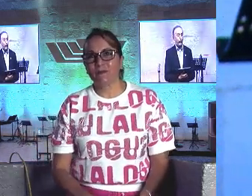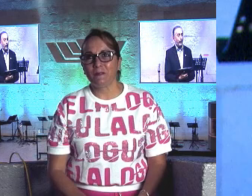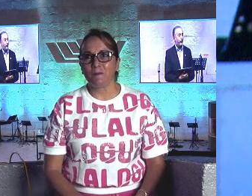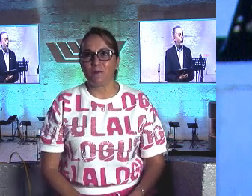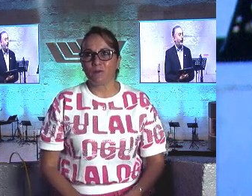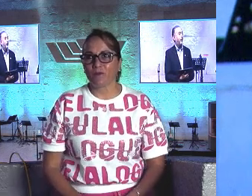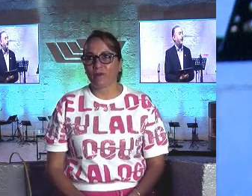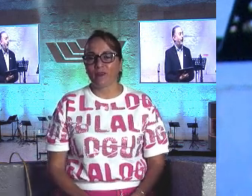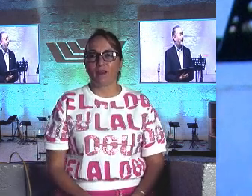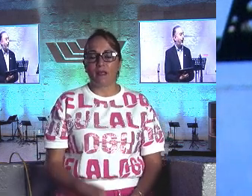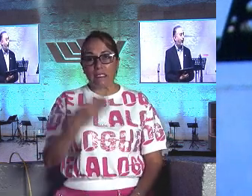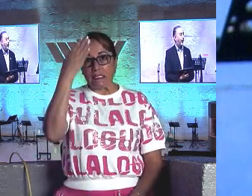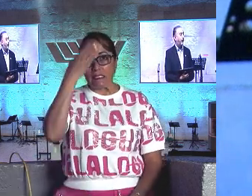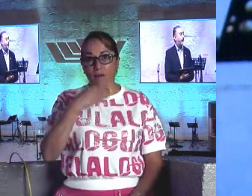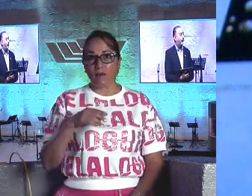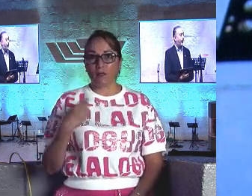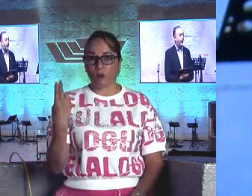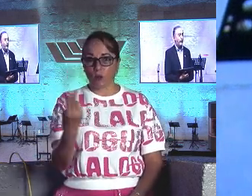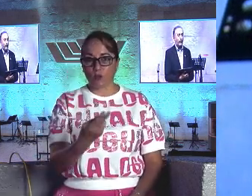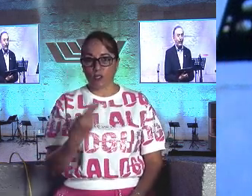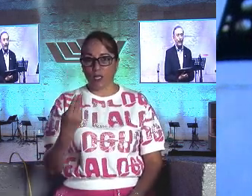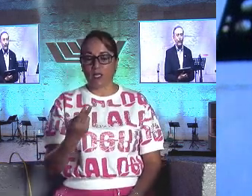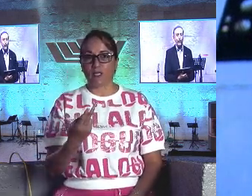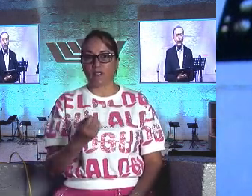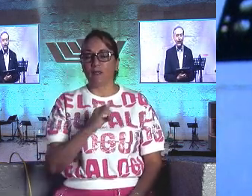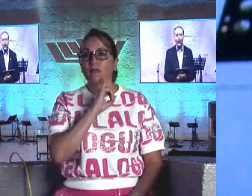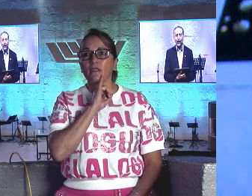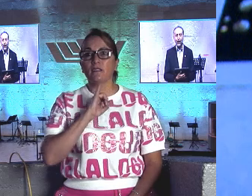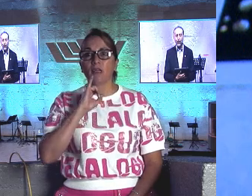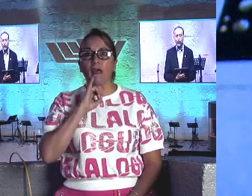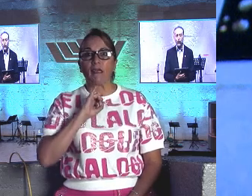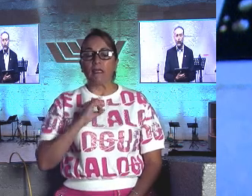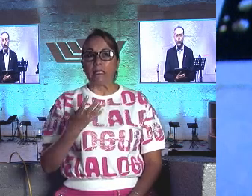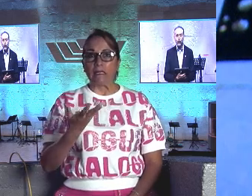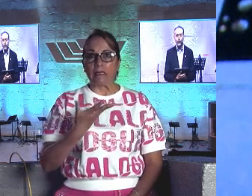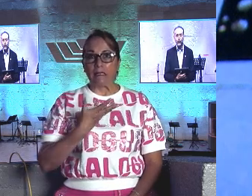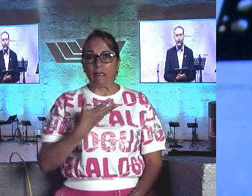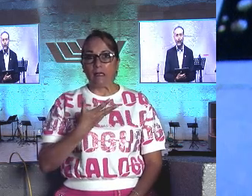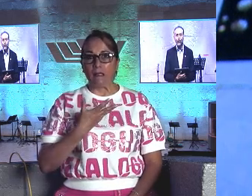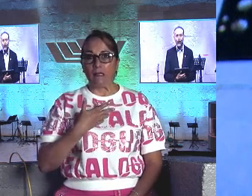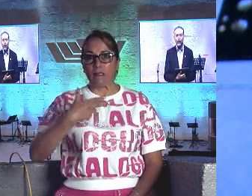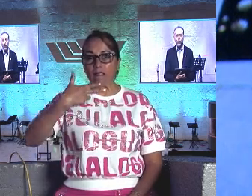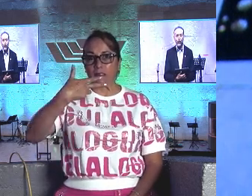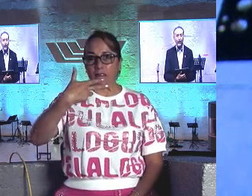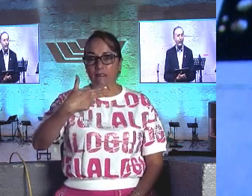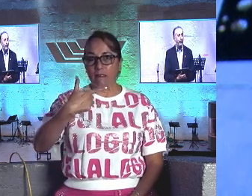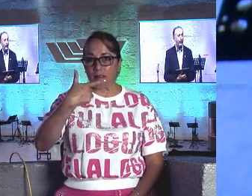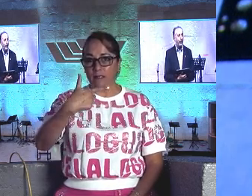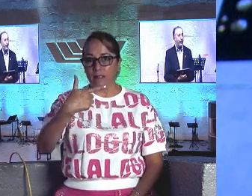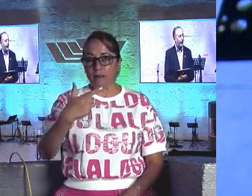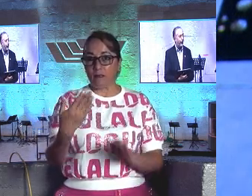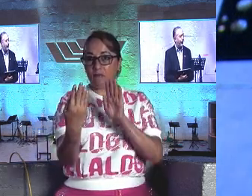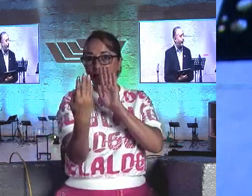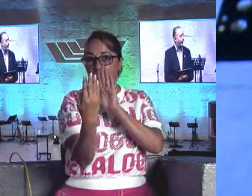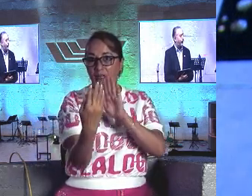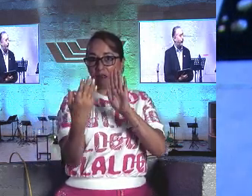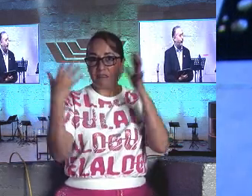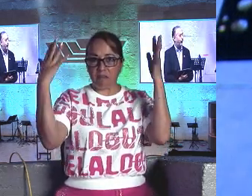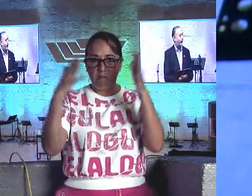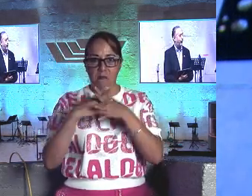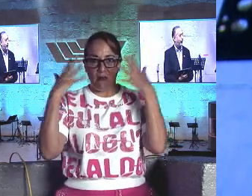ustedes que ahorita Israel tiene 7 frentes de batalla al mismo tiempo? 7 frentes de batalla, imagínense